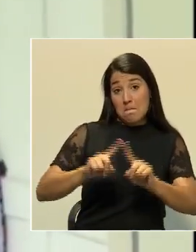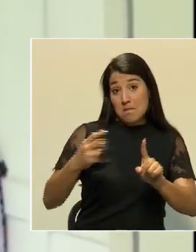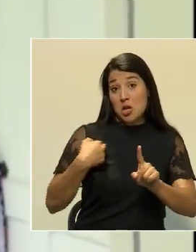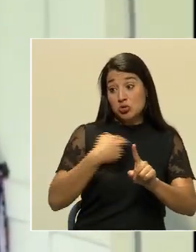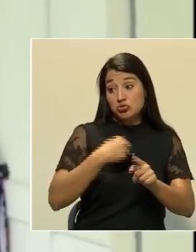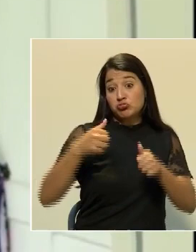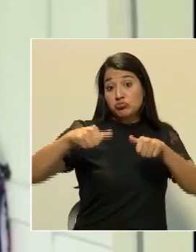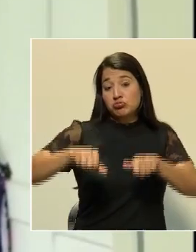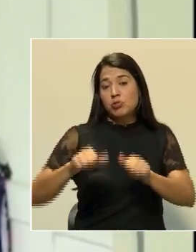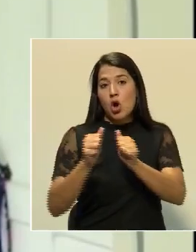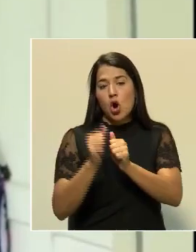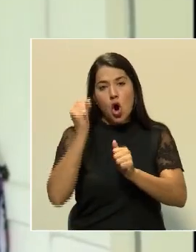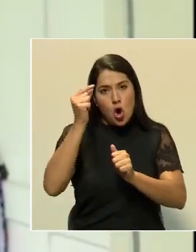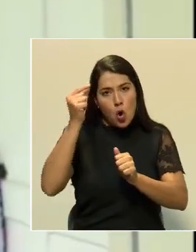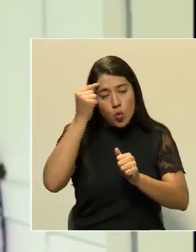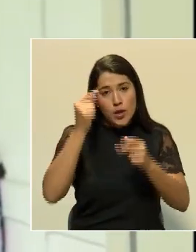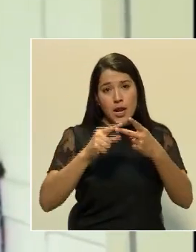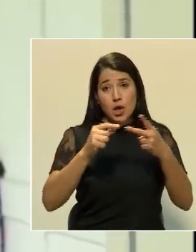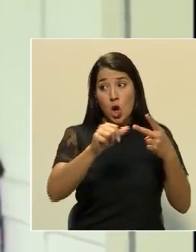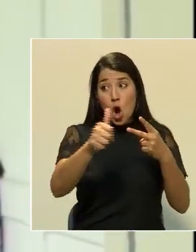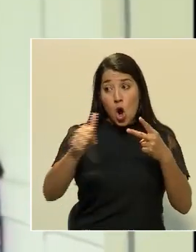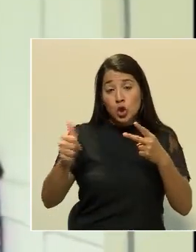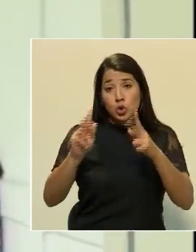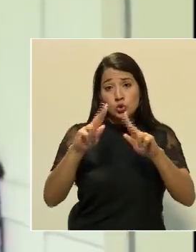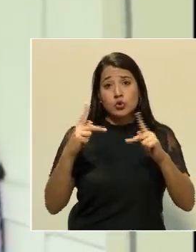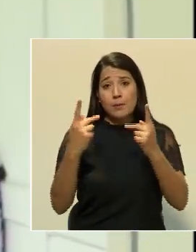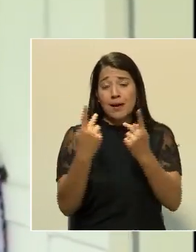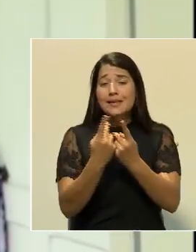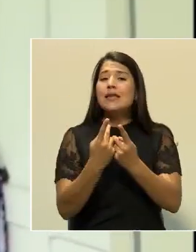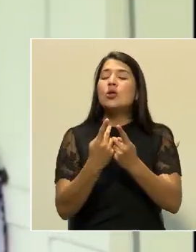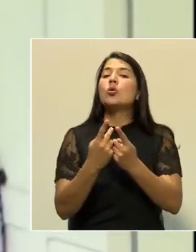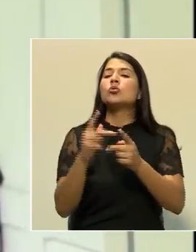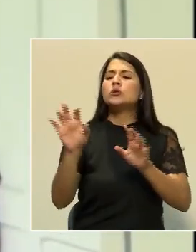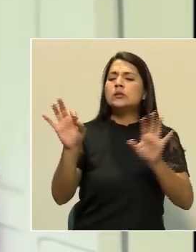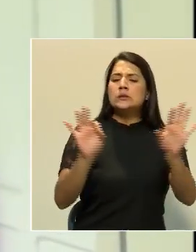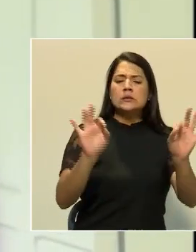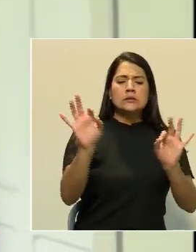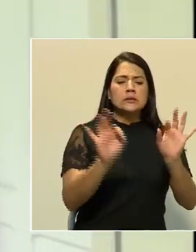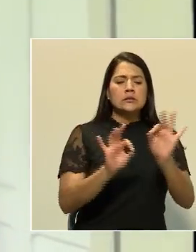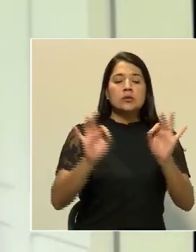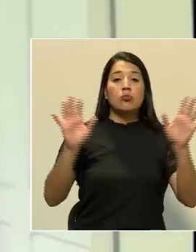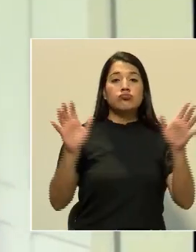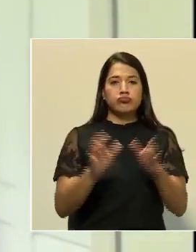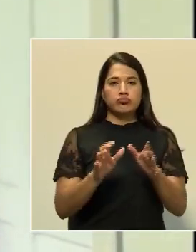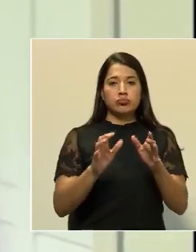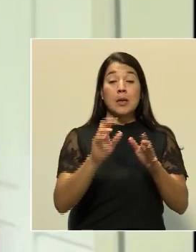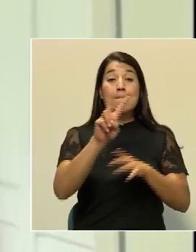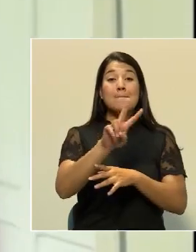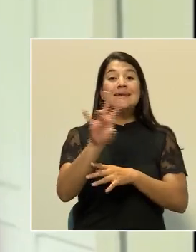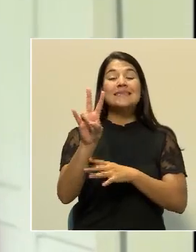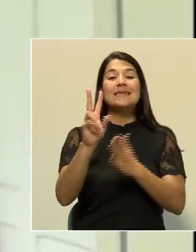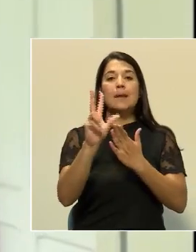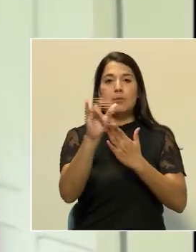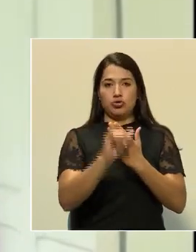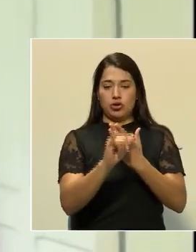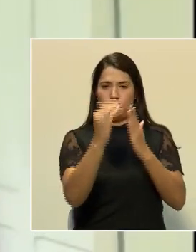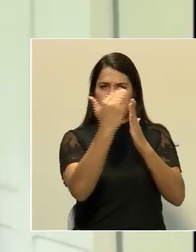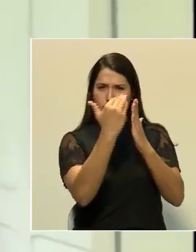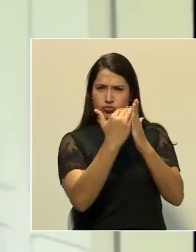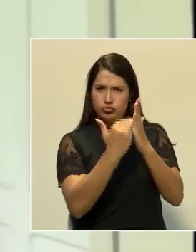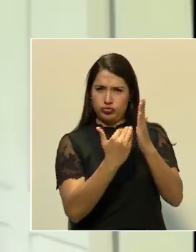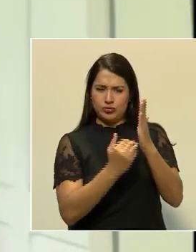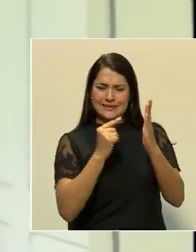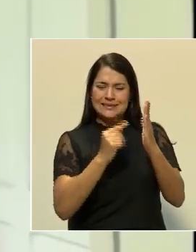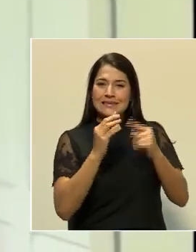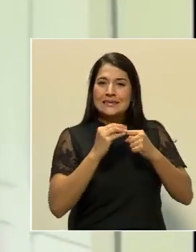Poder Ejecutivo y con las demás fracciones políticas una primera agenda de 27 proyectos en donde le hemos estado dando prioridad a